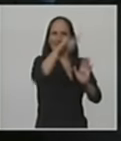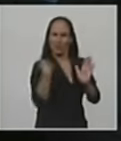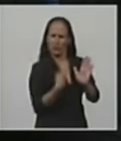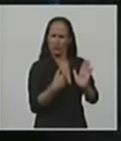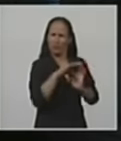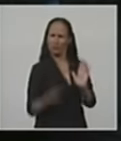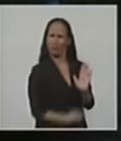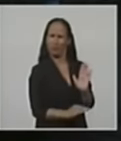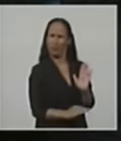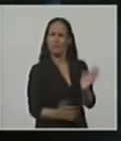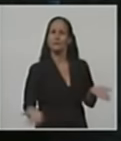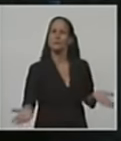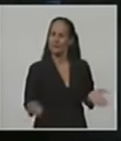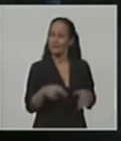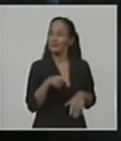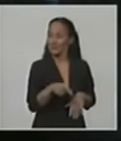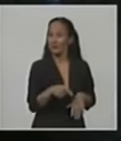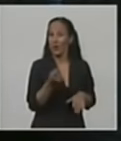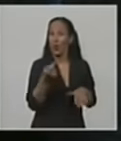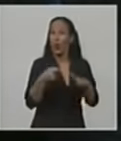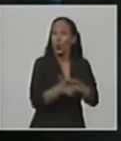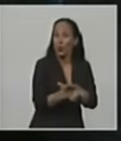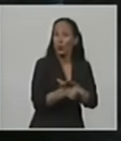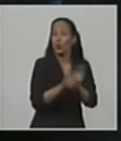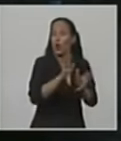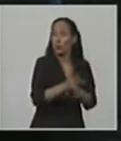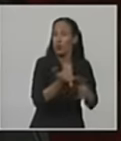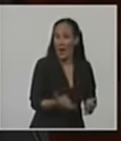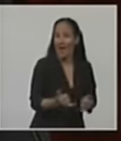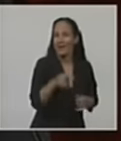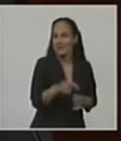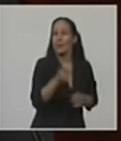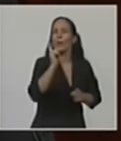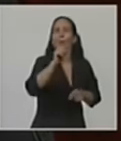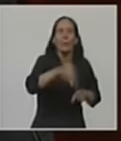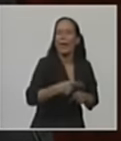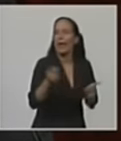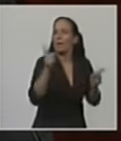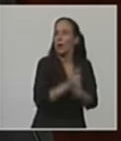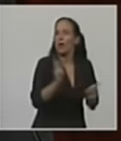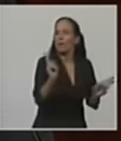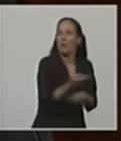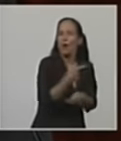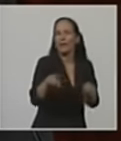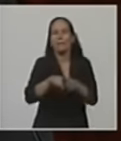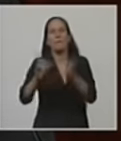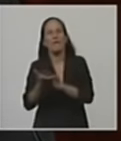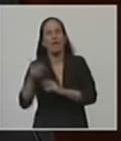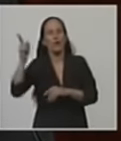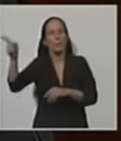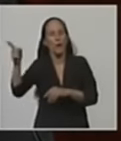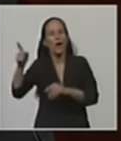La corrupción mata, como lo demostró Cromañón, la tragedia de Once y las rutas de la muerte. En cada área de